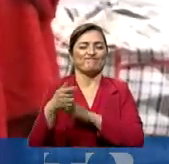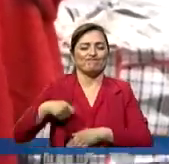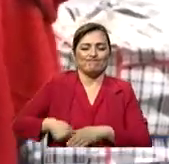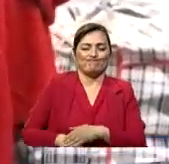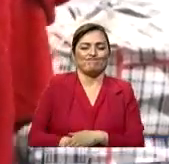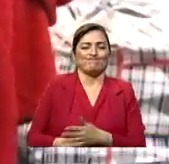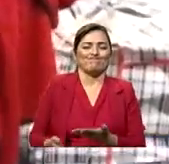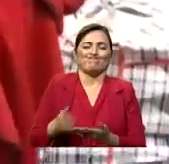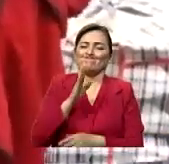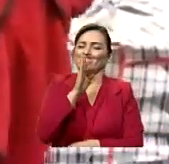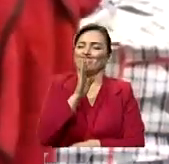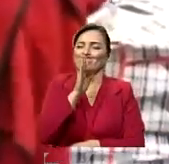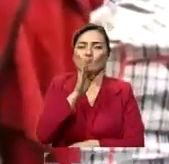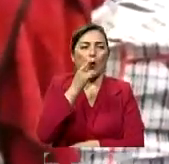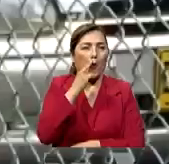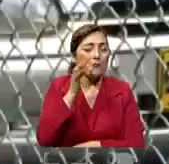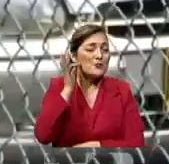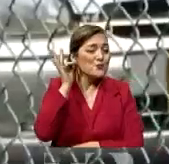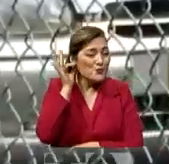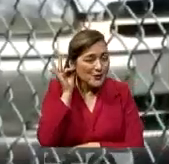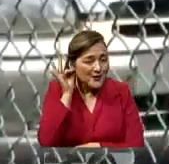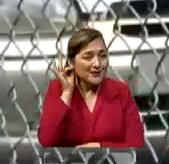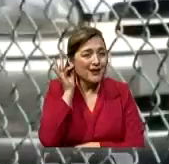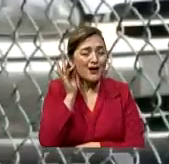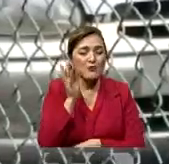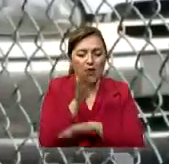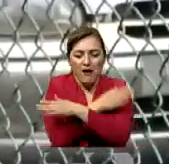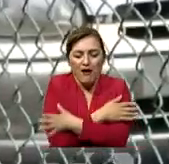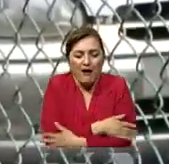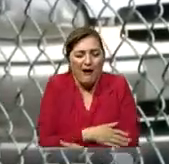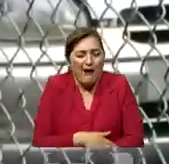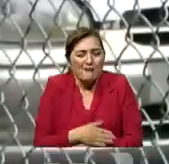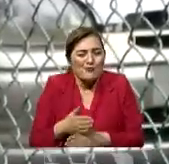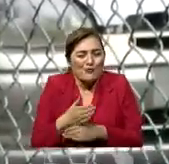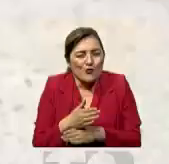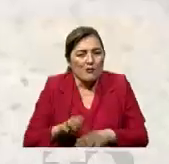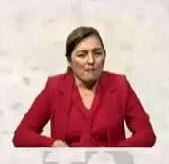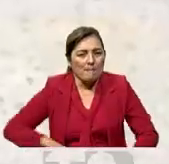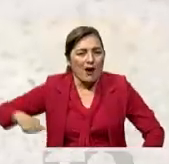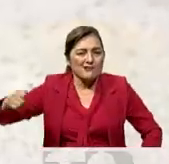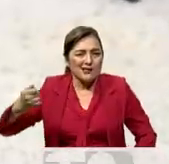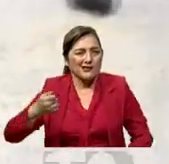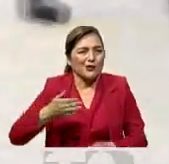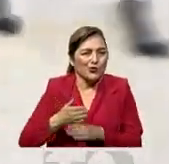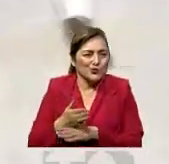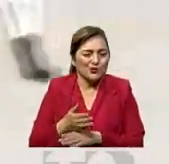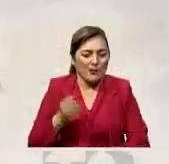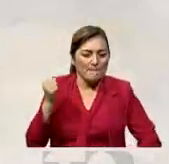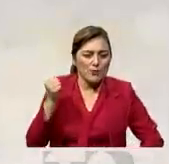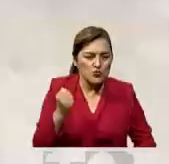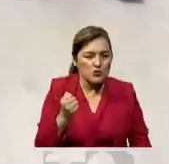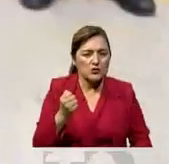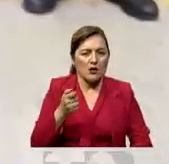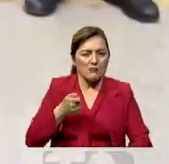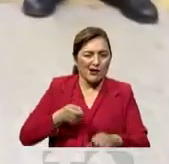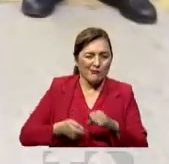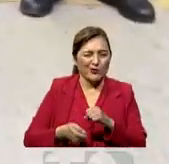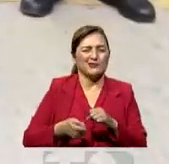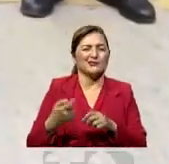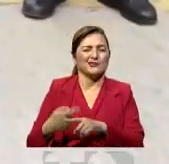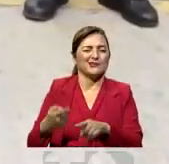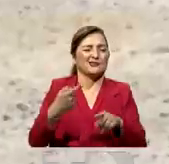En poder tanto de hombres como de mujeres se encuentra todo tipo de armas blancas como machetes, cuchillos, punzones, navajas y en